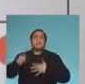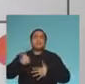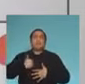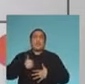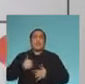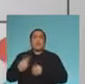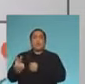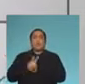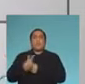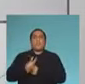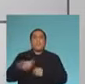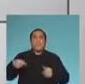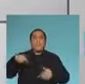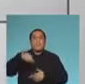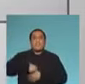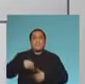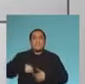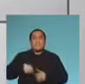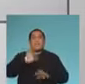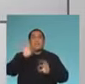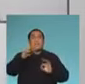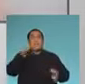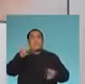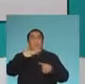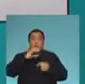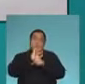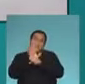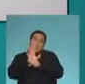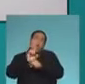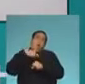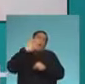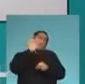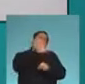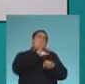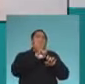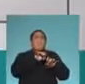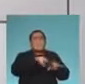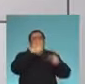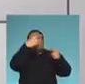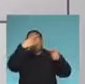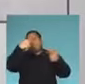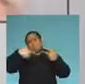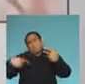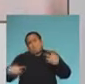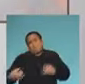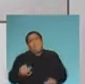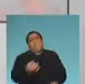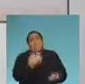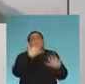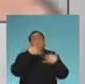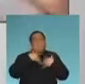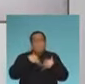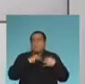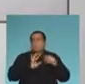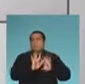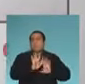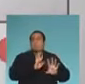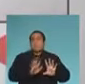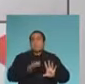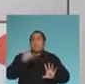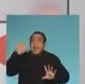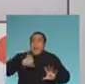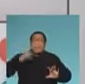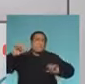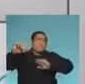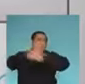va a proteger de este virus, de todos los virus y bacterias y parásitos que pueden existir y que están alrededor siempre